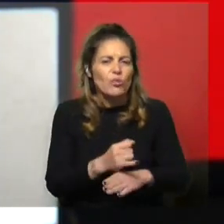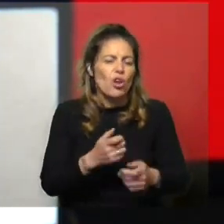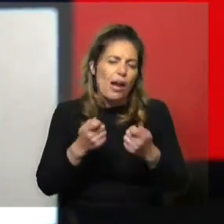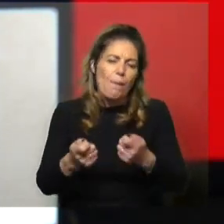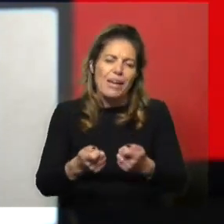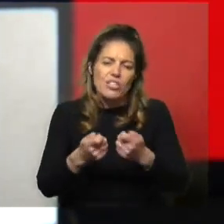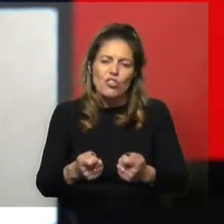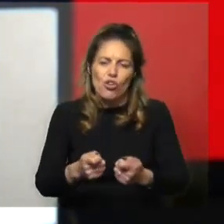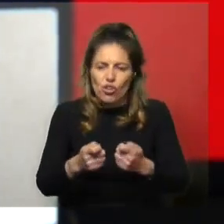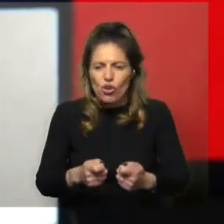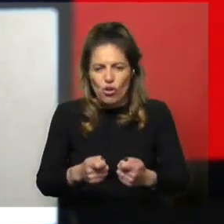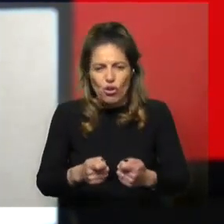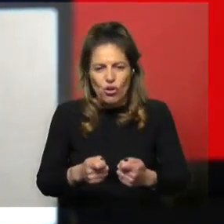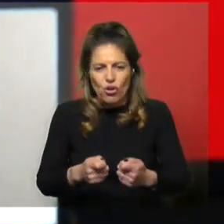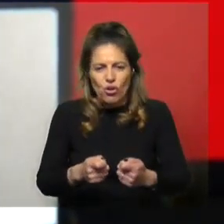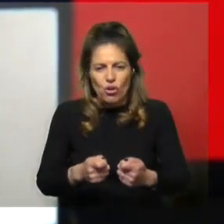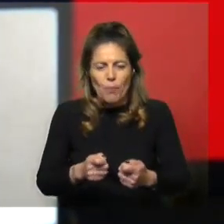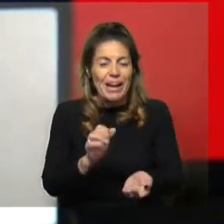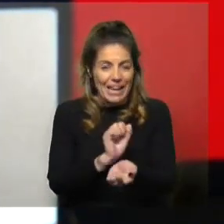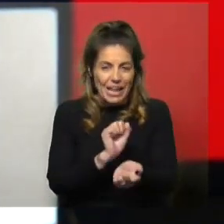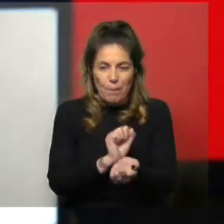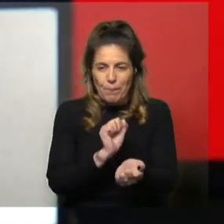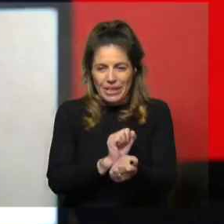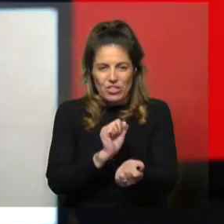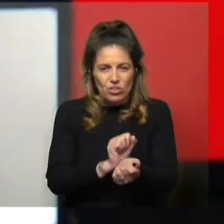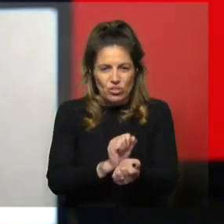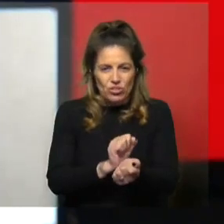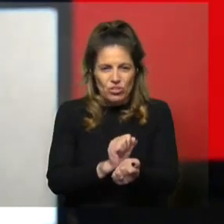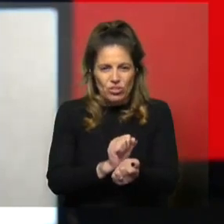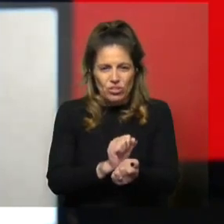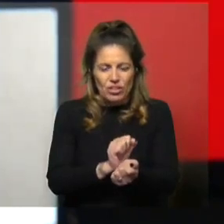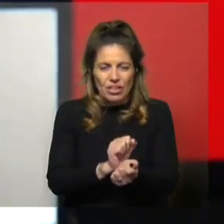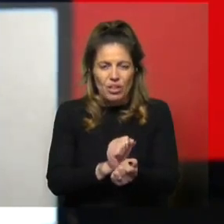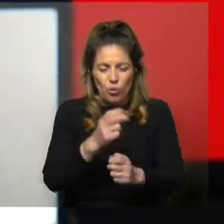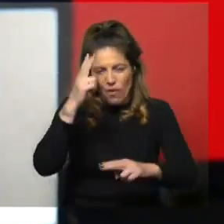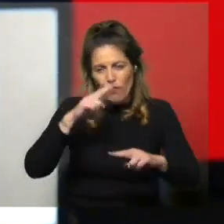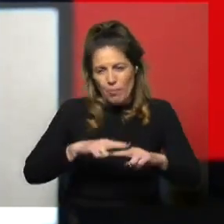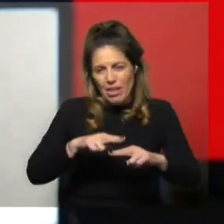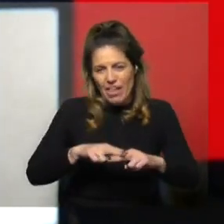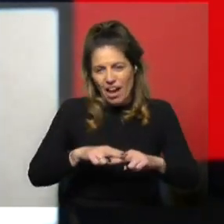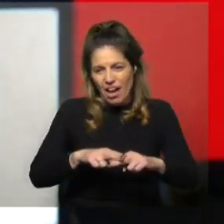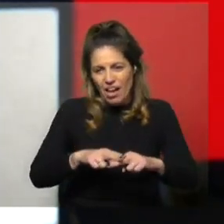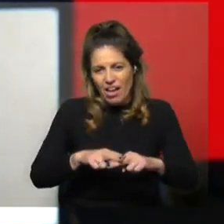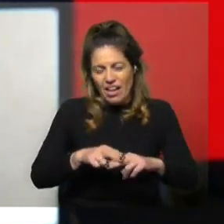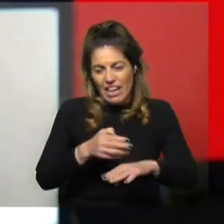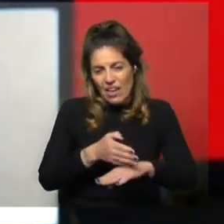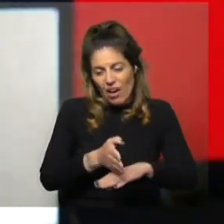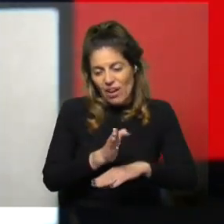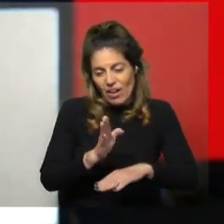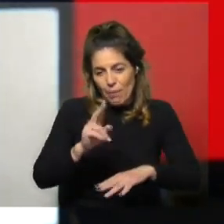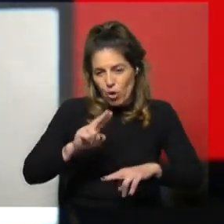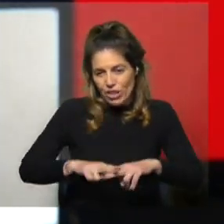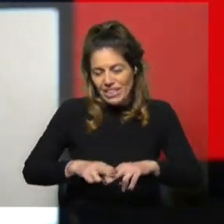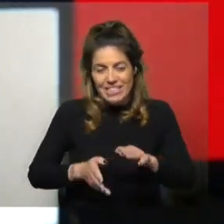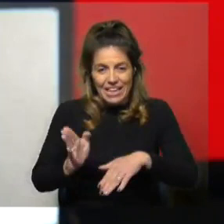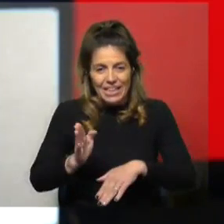que este presas y presos que estaban pasando una una enfermedad terminal salieran mi madre salió en